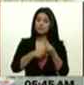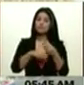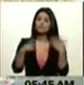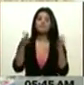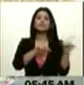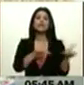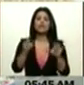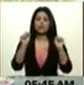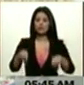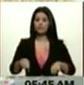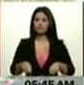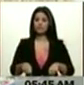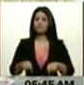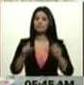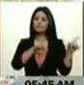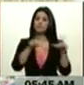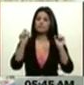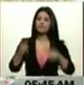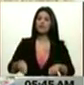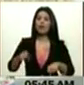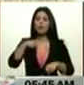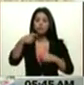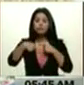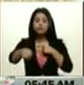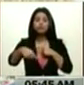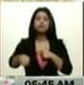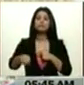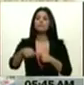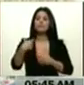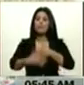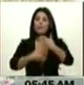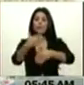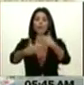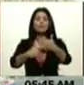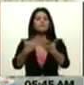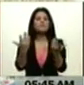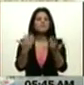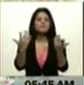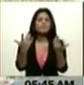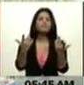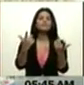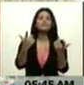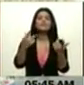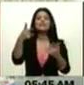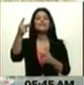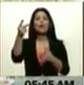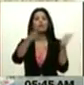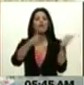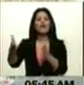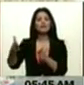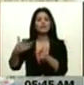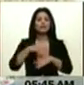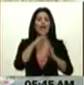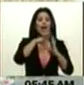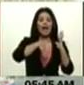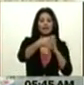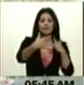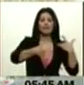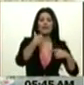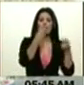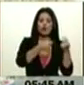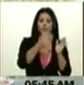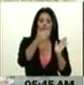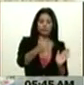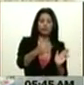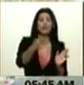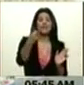está lista para avanzar hacia una segunda etapa a partir